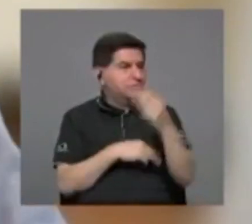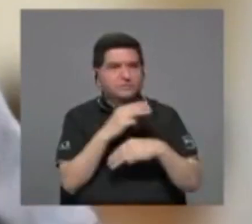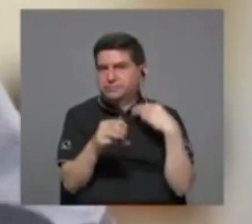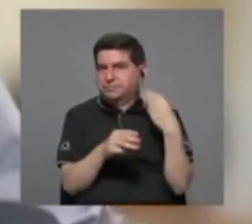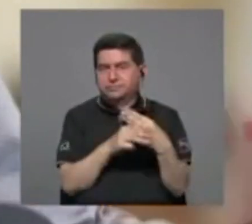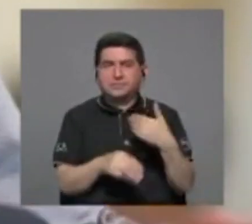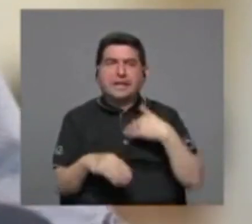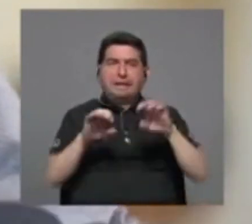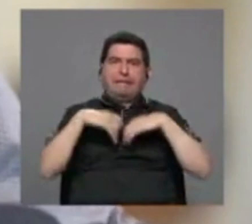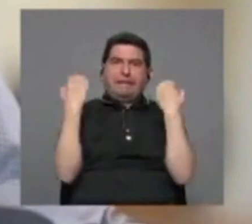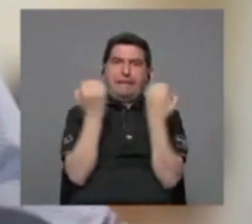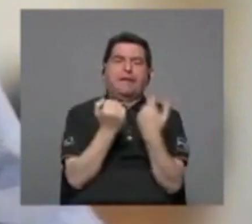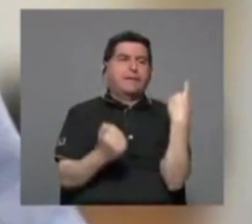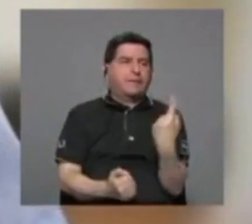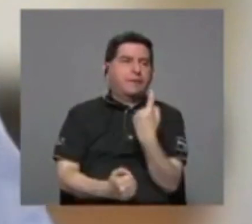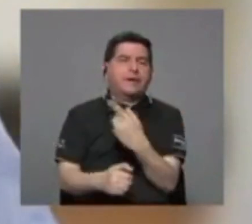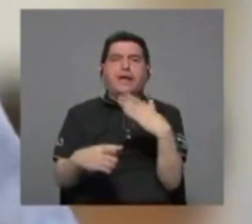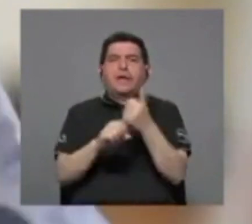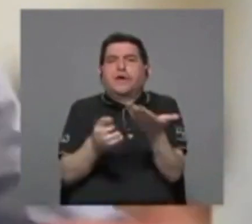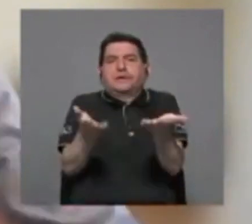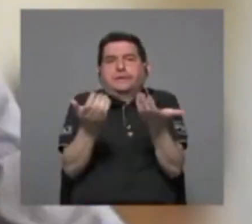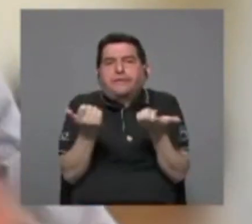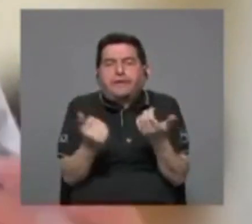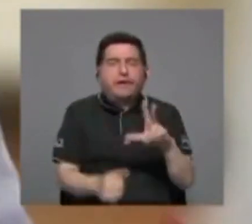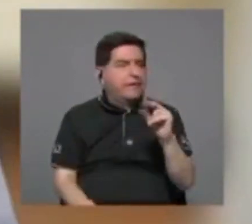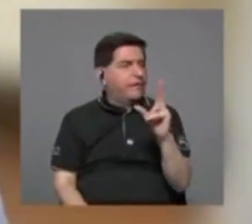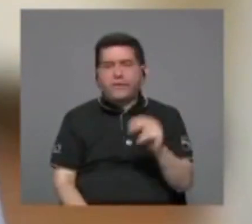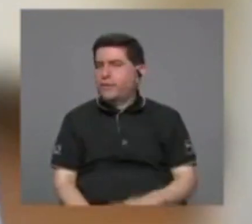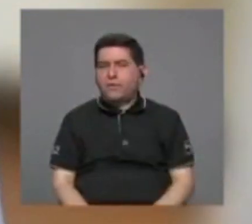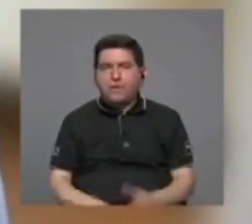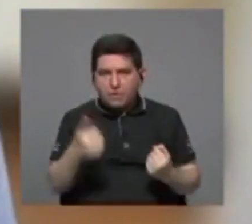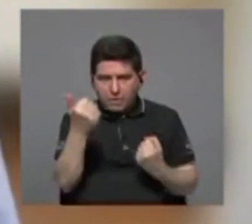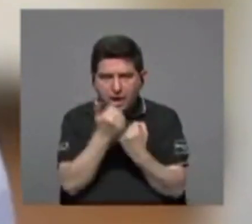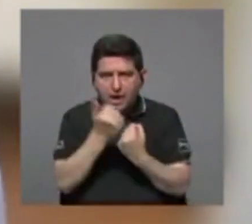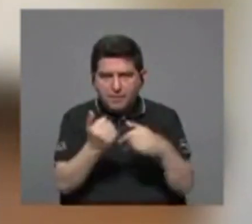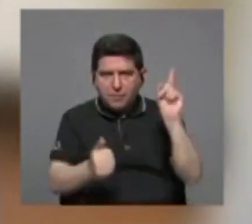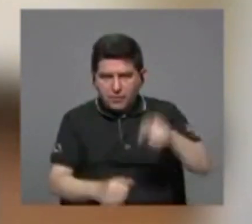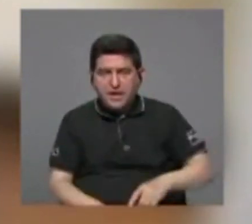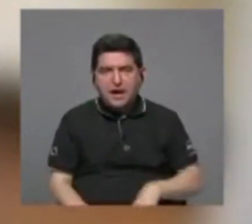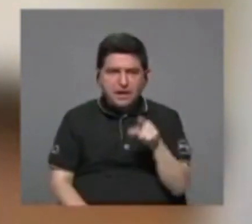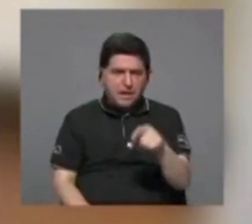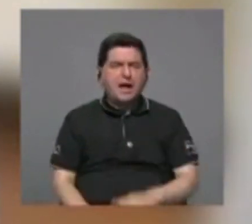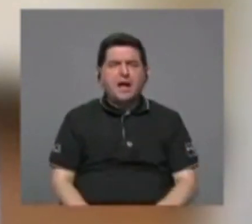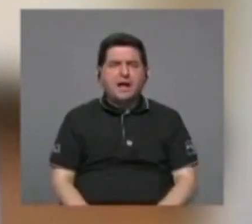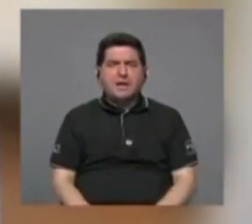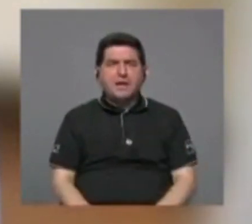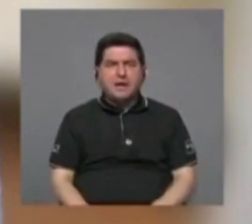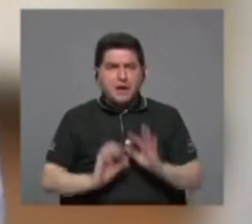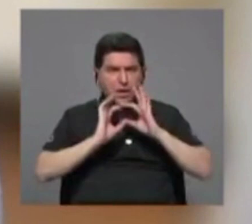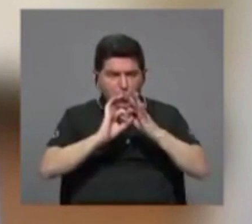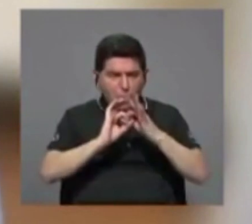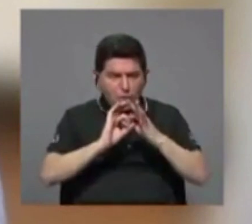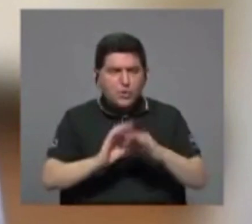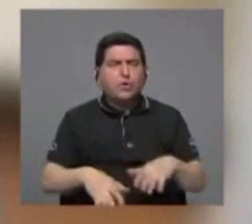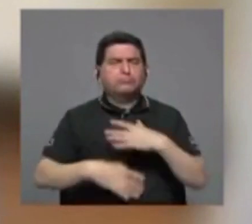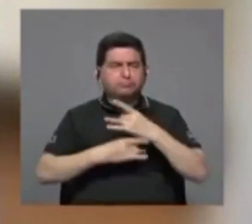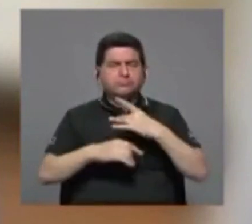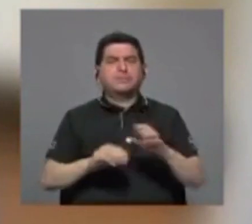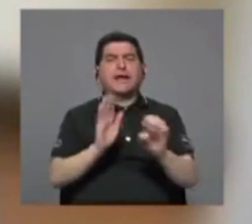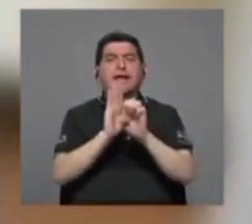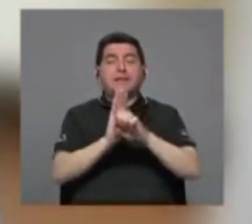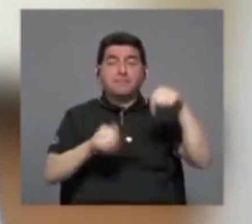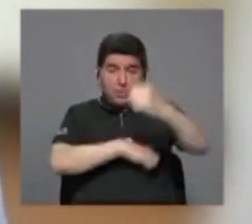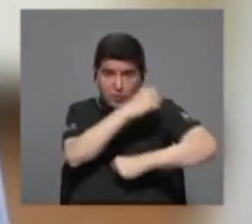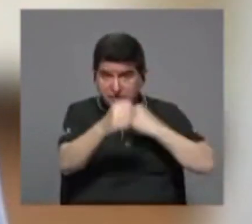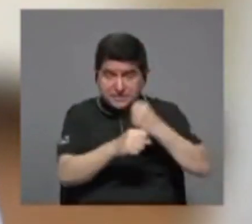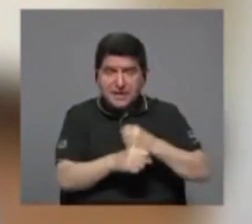tener equipos que cada uno haga lo que le da la gana, sino que tienen que apoyarse, y ahí hay sinergias bien interesantes. Para muestra un botón, por ejemplo, este